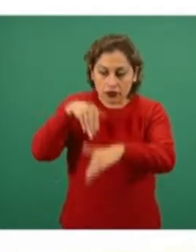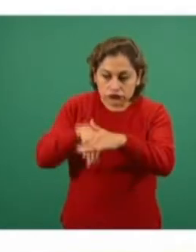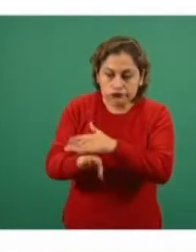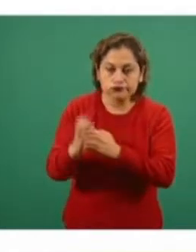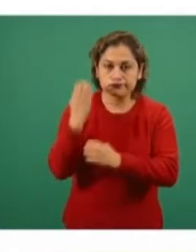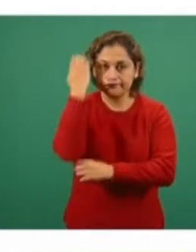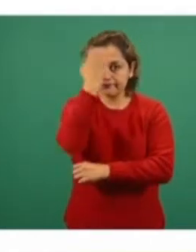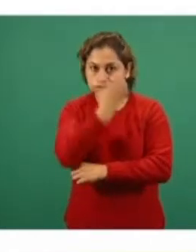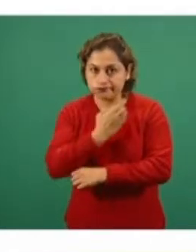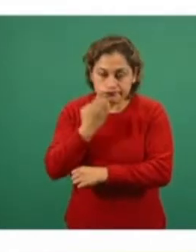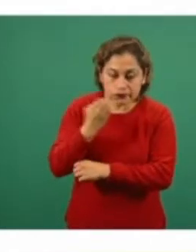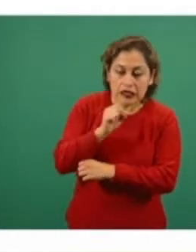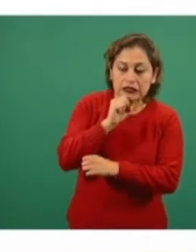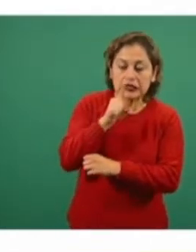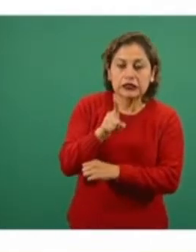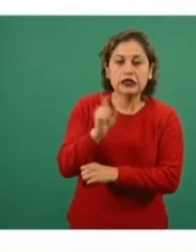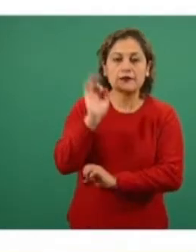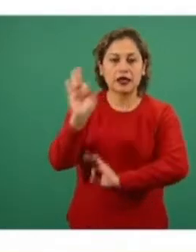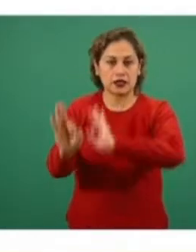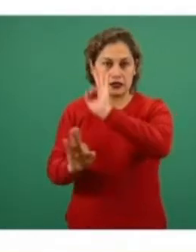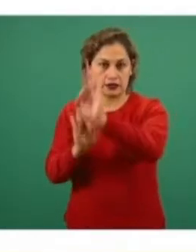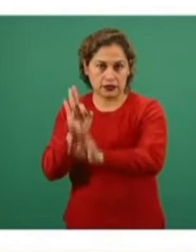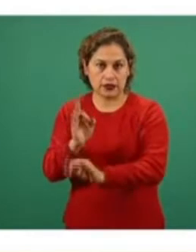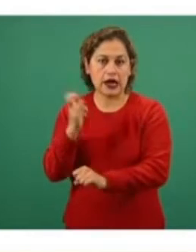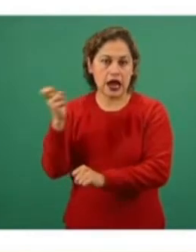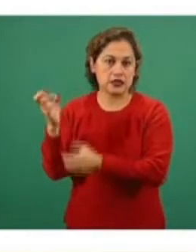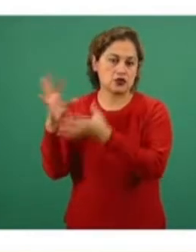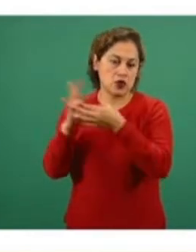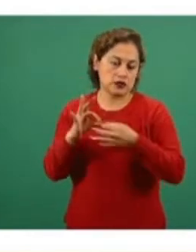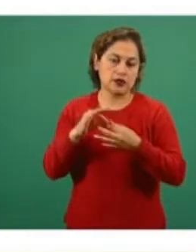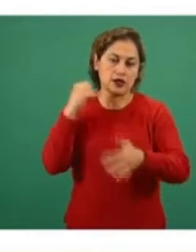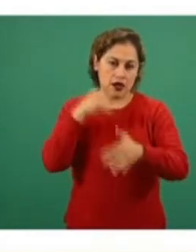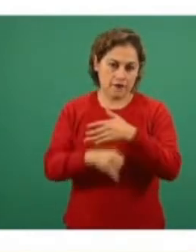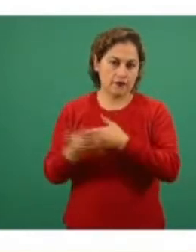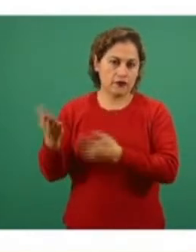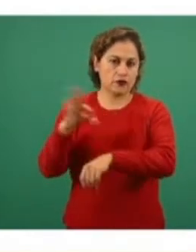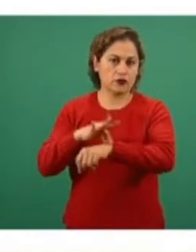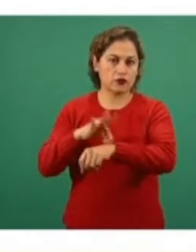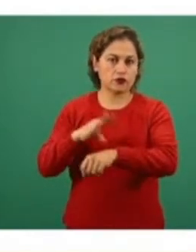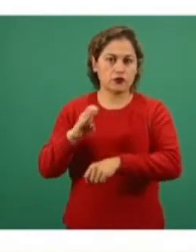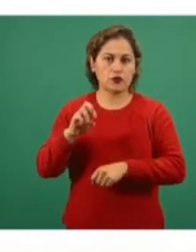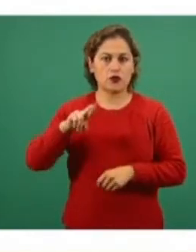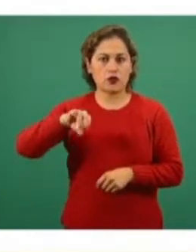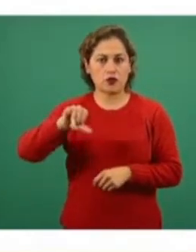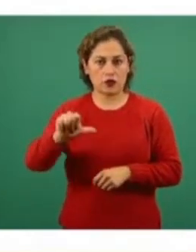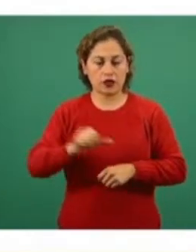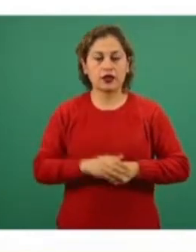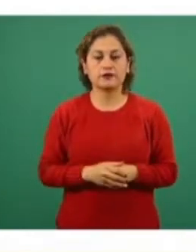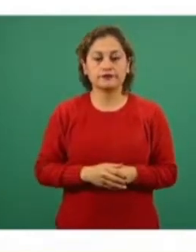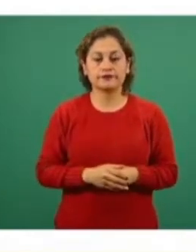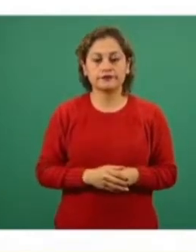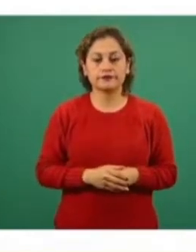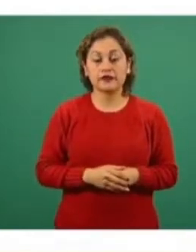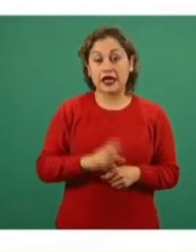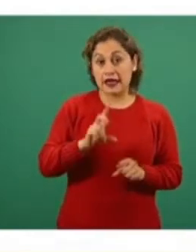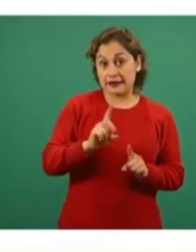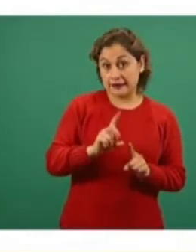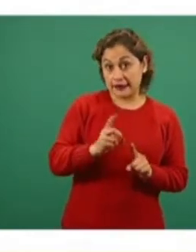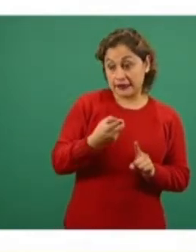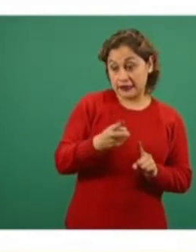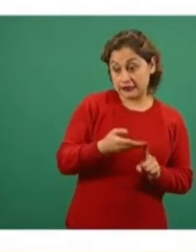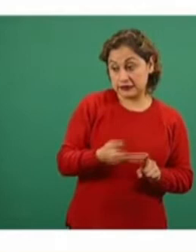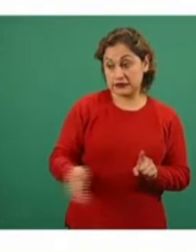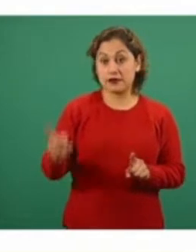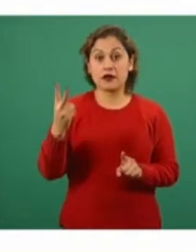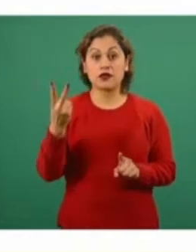poco lo que ya va a comentar el doctor Víctor Hugo Borja. Del 30 al 2 de enero se